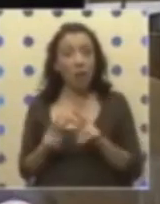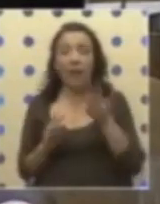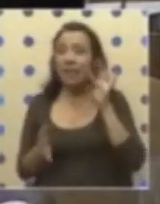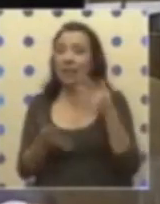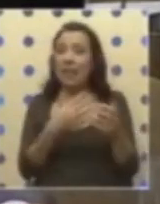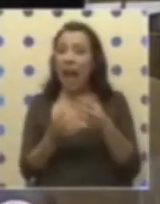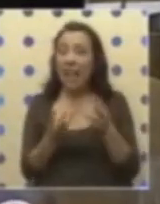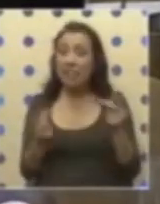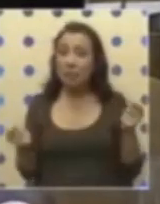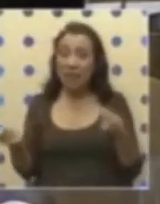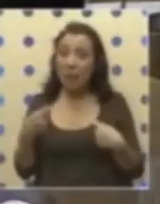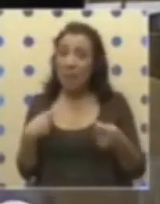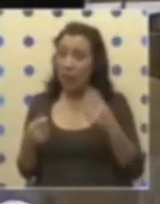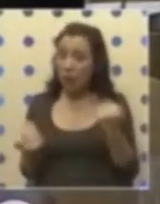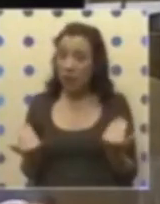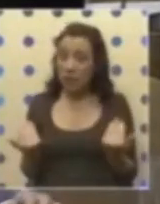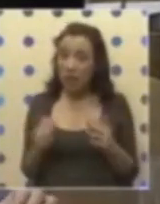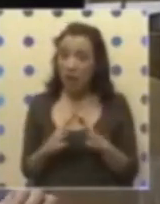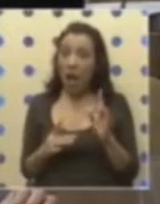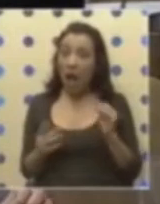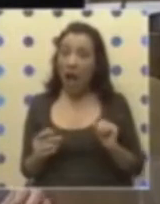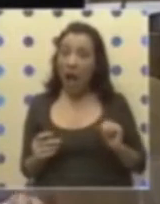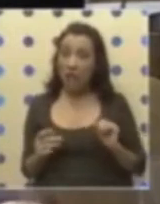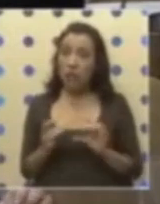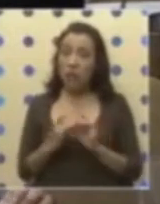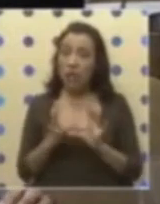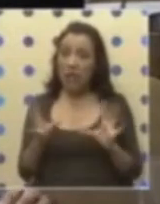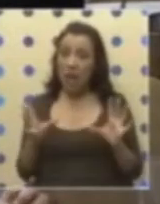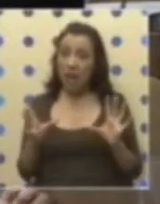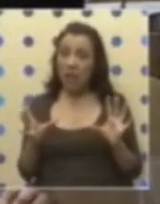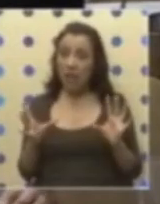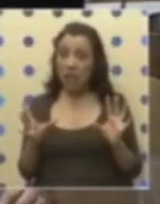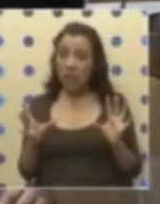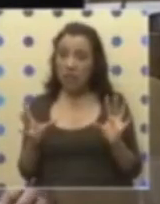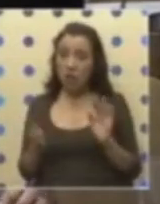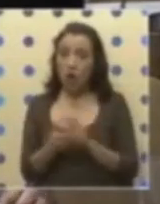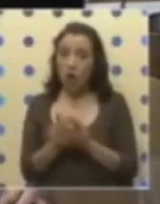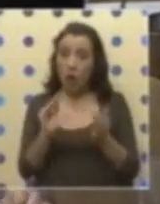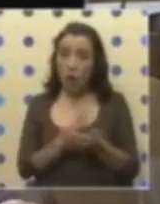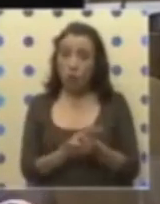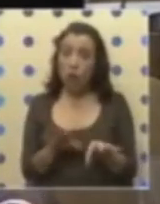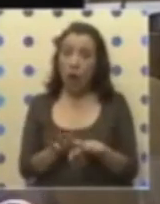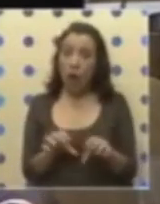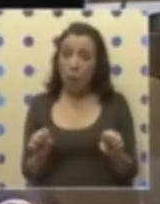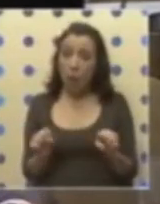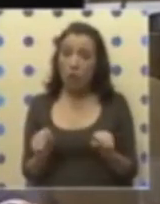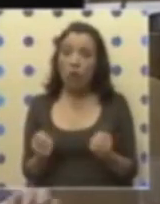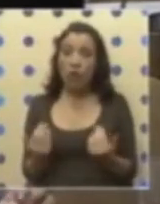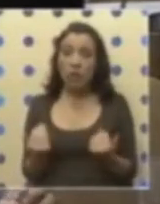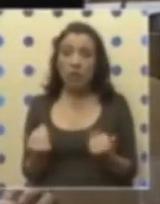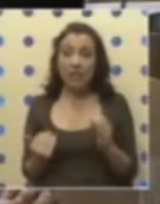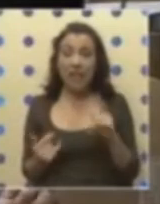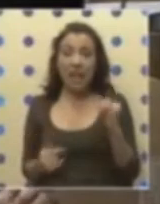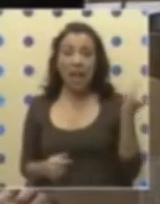transparencia en el mercado que es tan necesaria, cuando hay una actitud clara de colusión, de acuerdo, es necesario que la